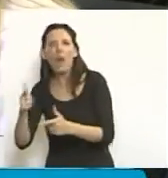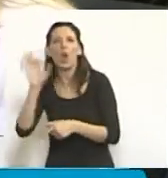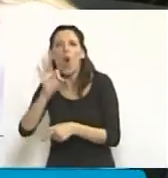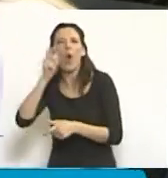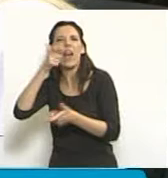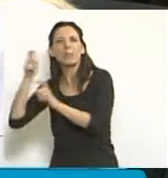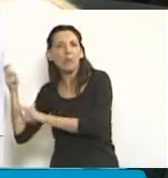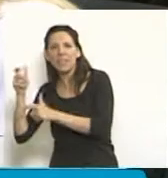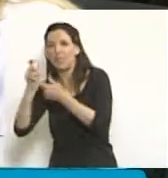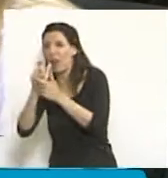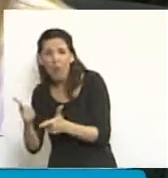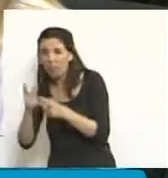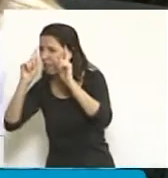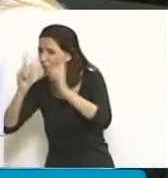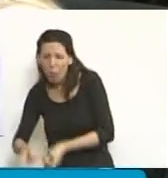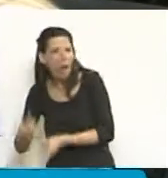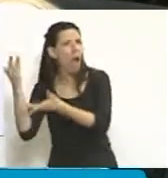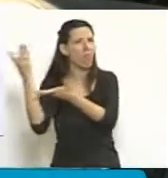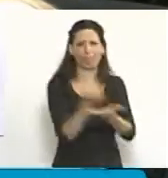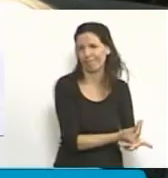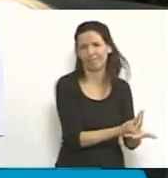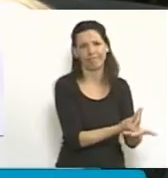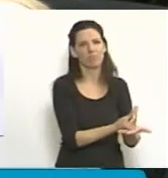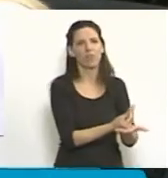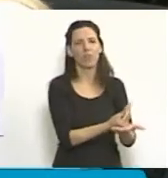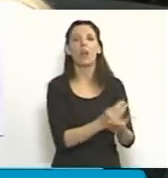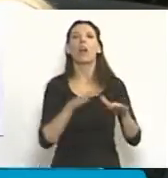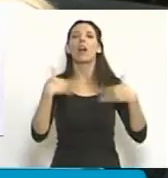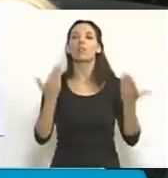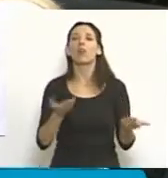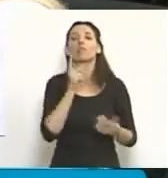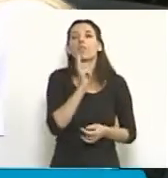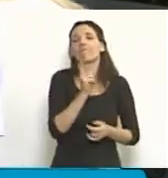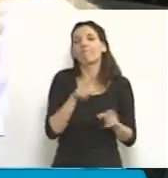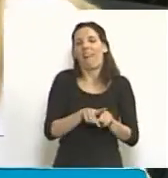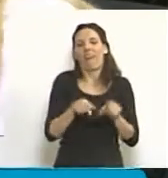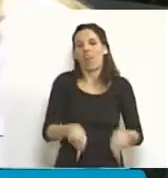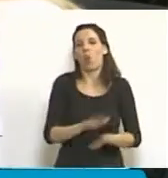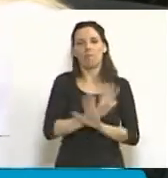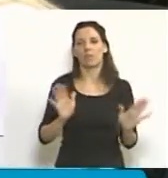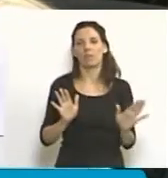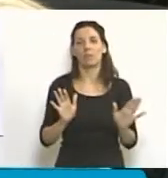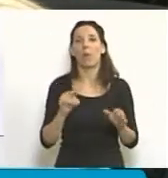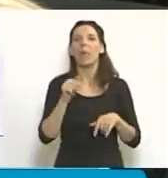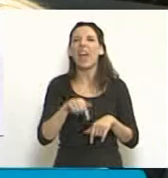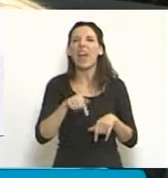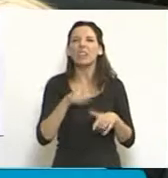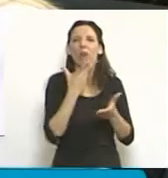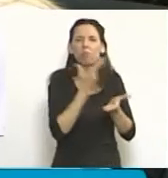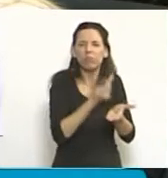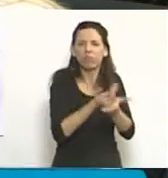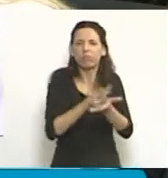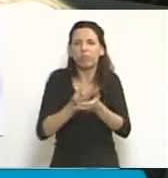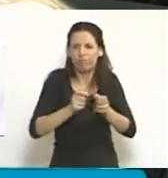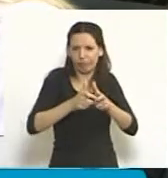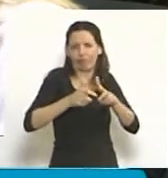instrucción necesaria para los cargos que ocupan. Bueno, el riesgo aquí termina siendo más o menos lo mismo. Esta proliferación de cargos públicos,